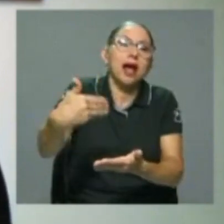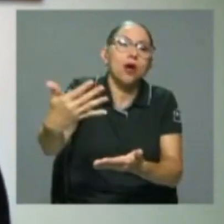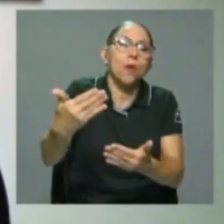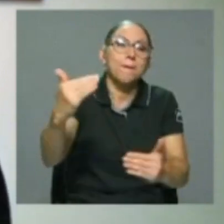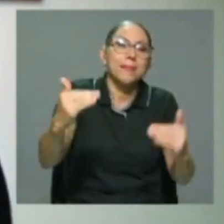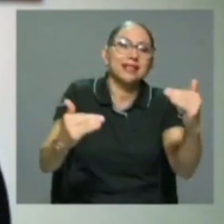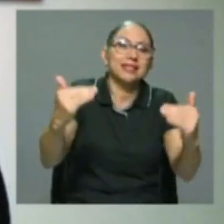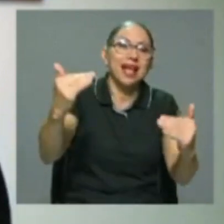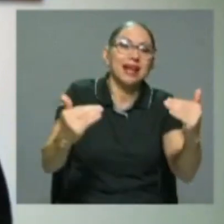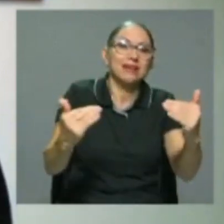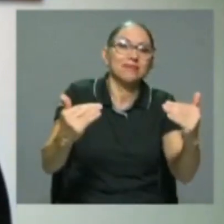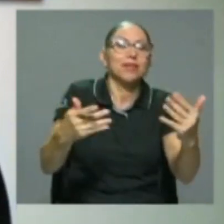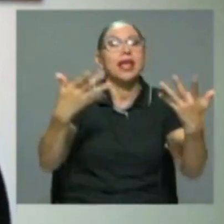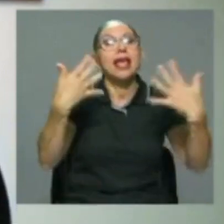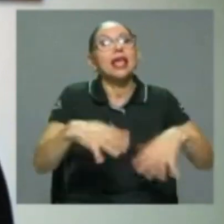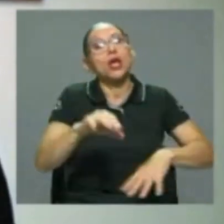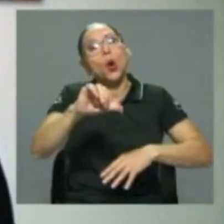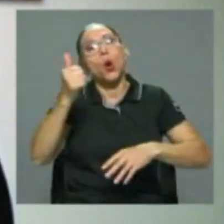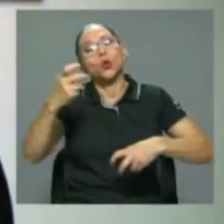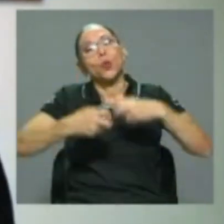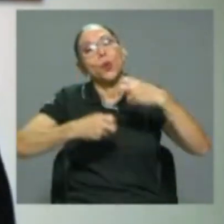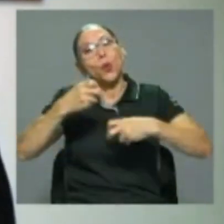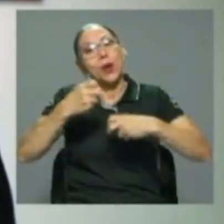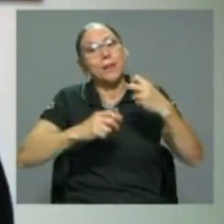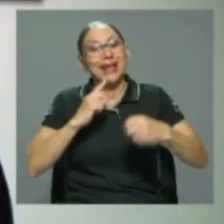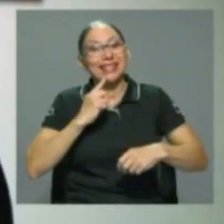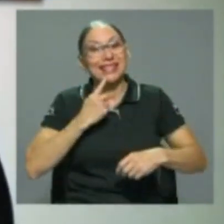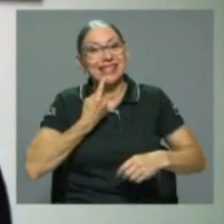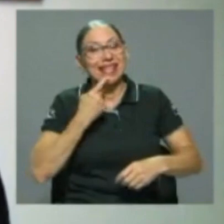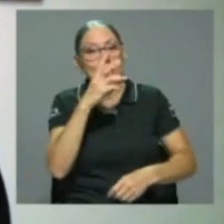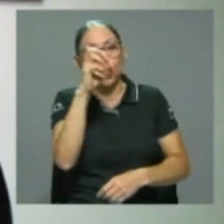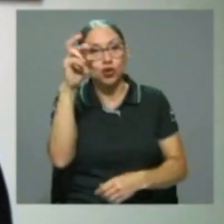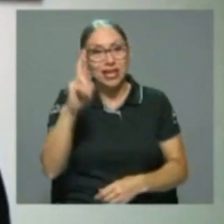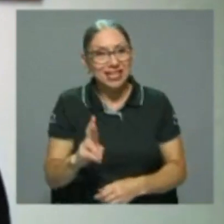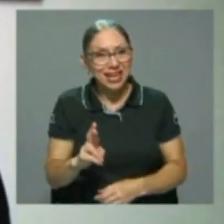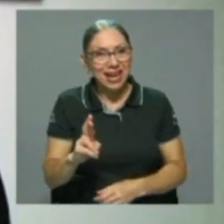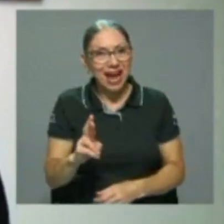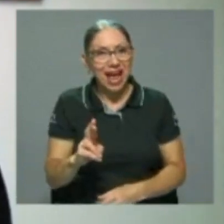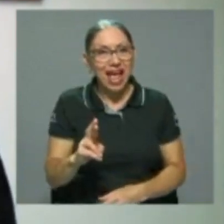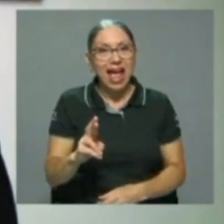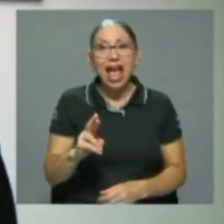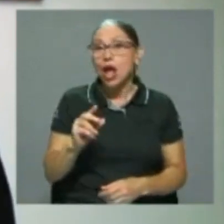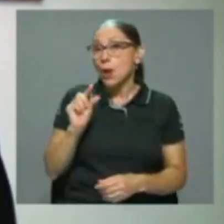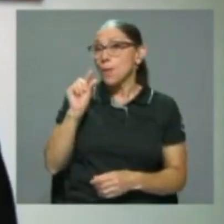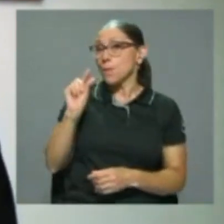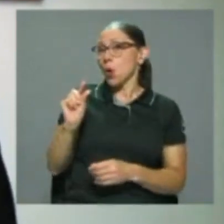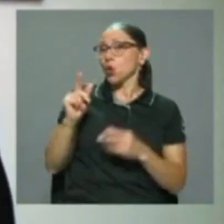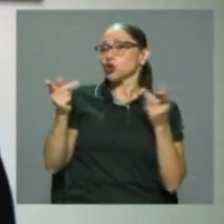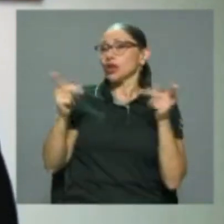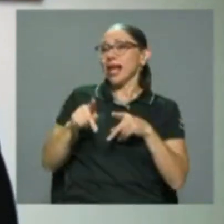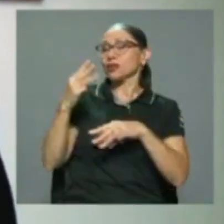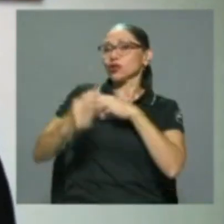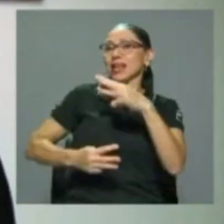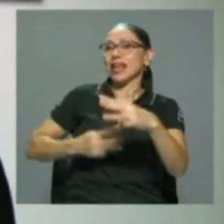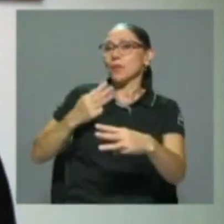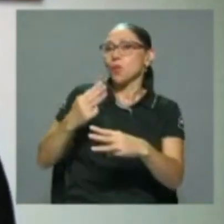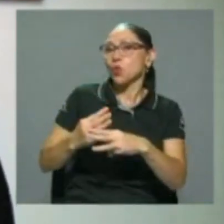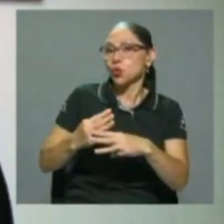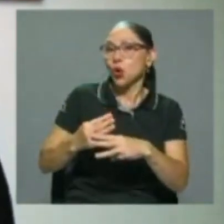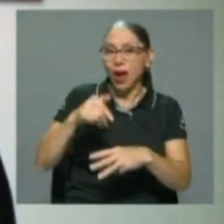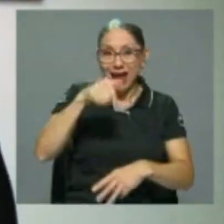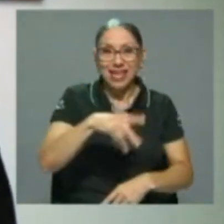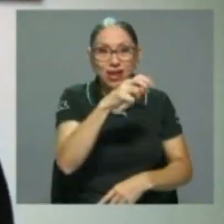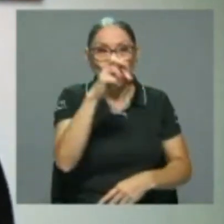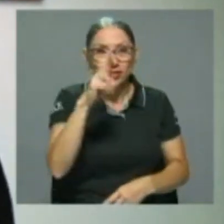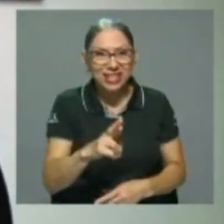que es muy serio en el caso de Costa Rica y que es uno de los pocos casos en el mundo en donde existe, es que hay un artículo